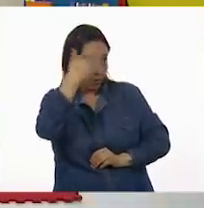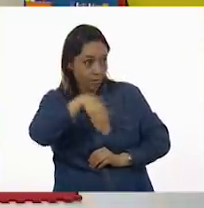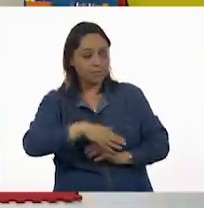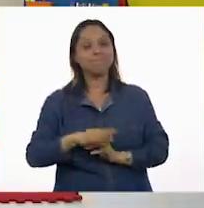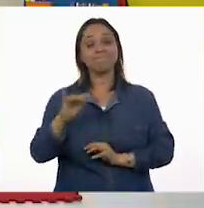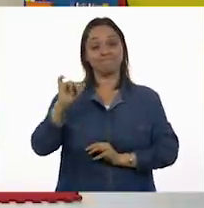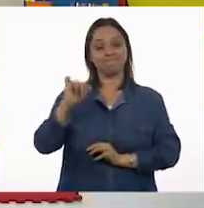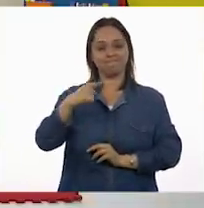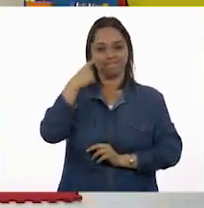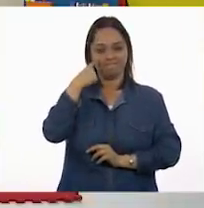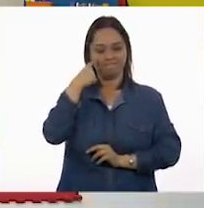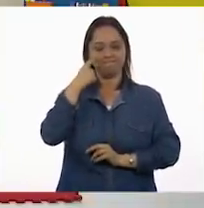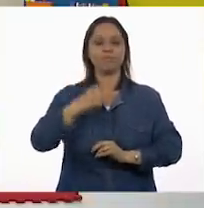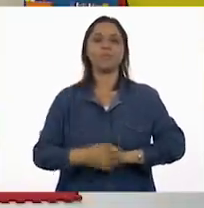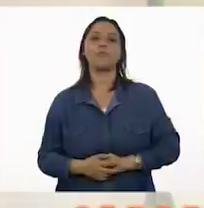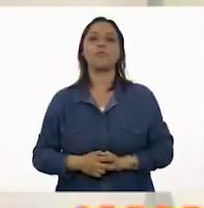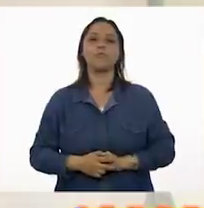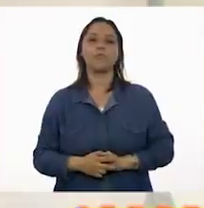Uh-huh. Dice,